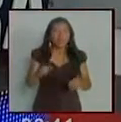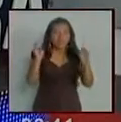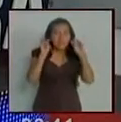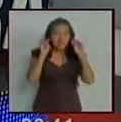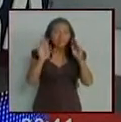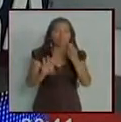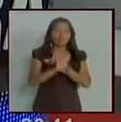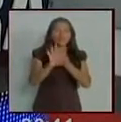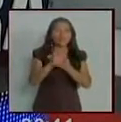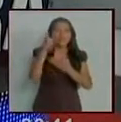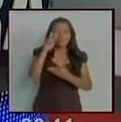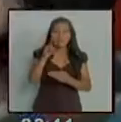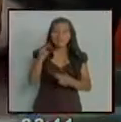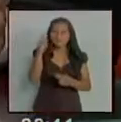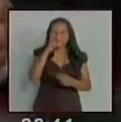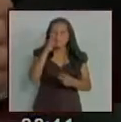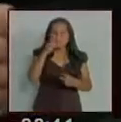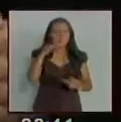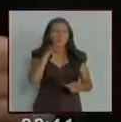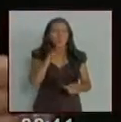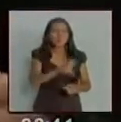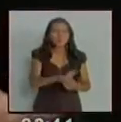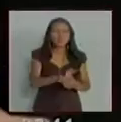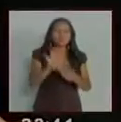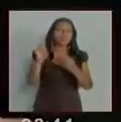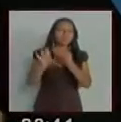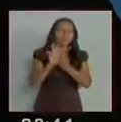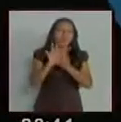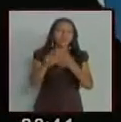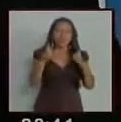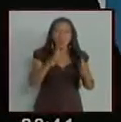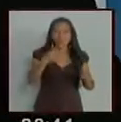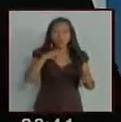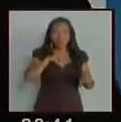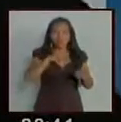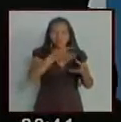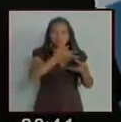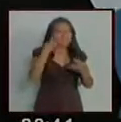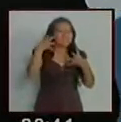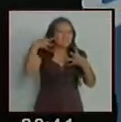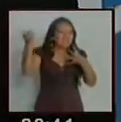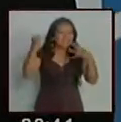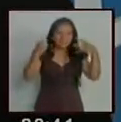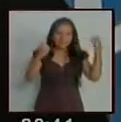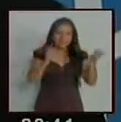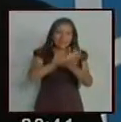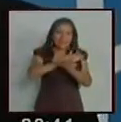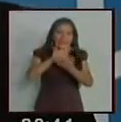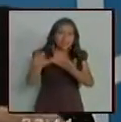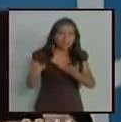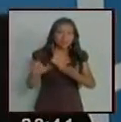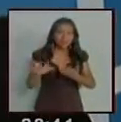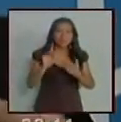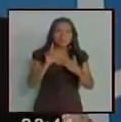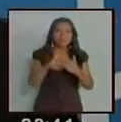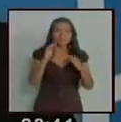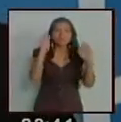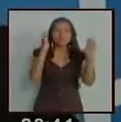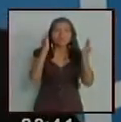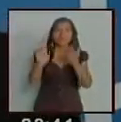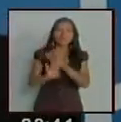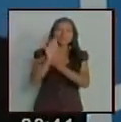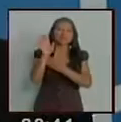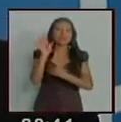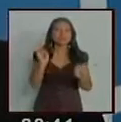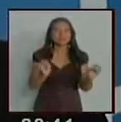infecciones. Entonces, el sacarlas, estamos quitándole una barrera. ciertas partículas de cierto tamaño en situaciones que hay mucho polvo